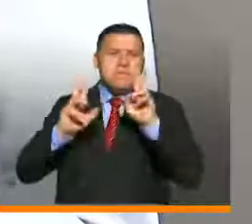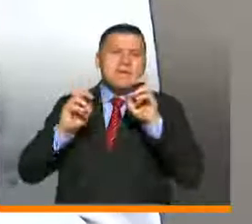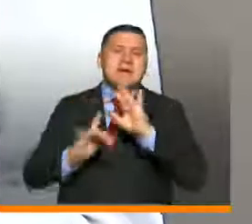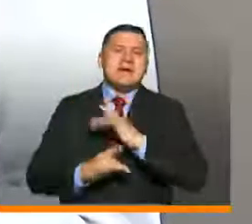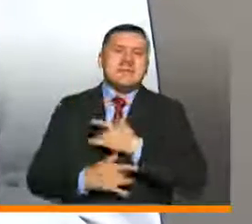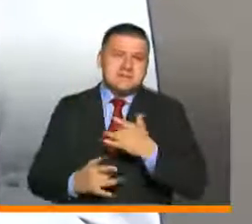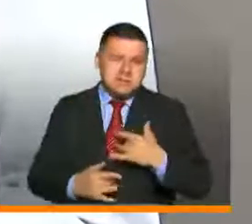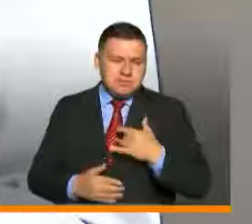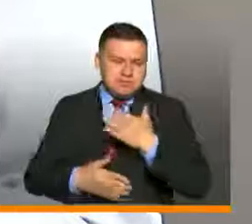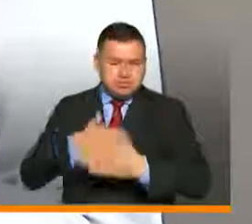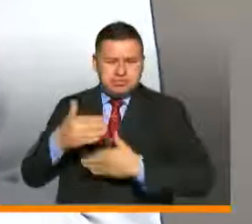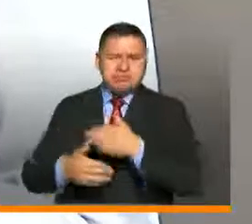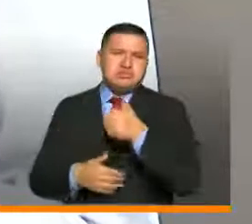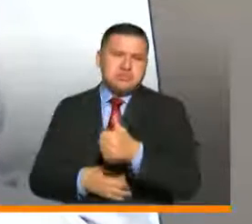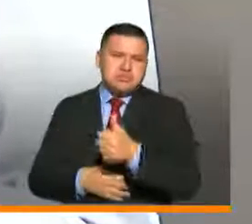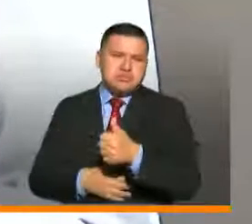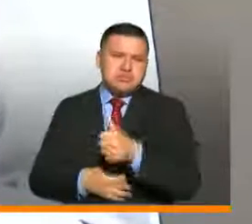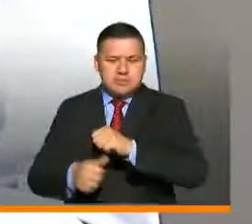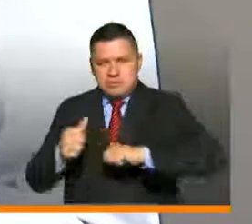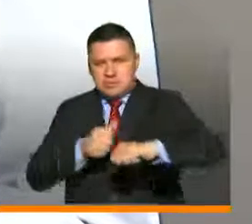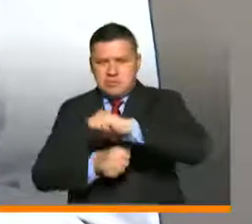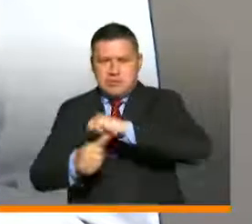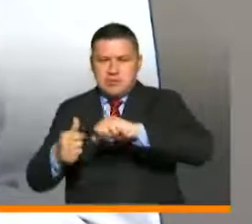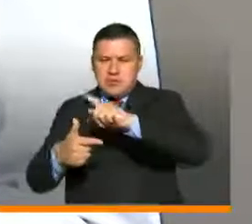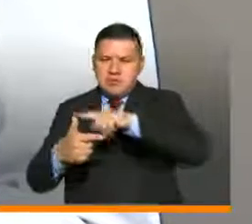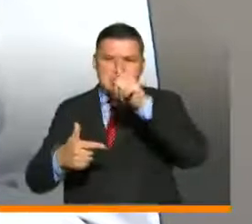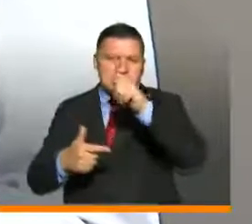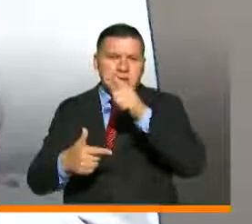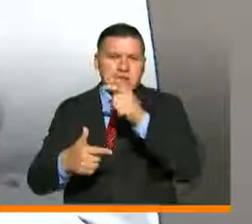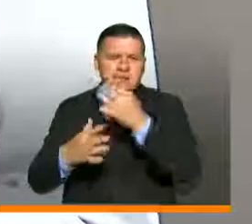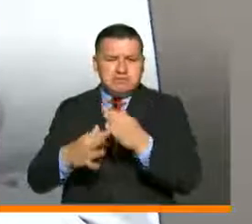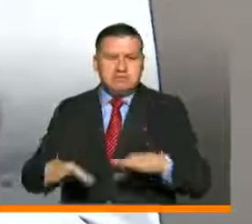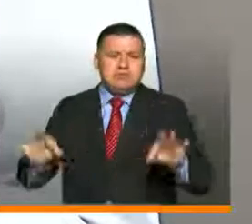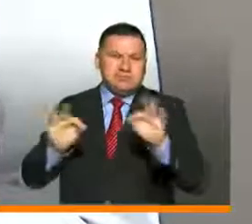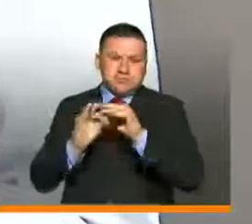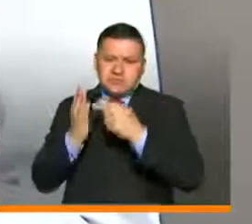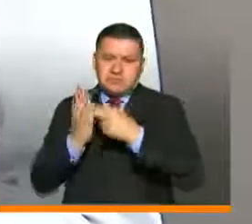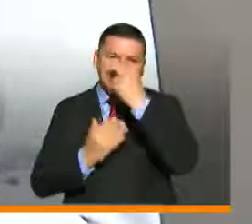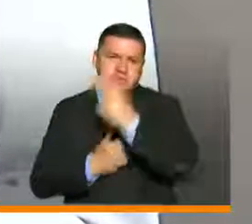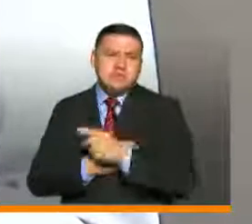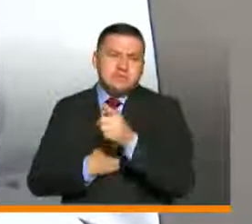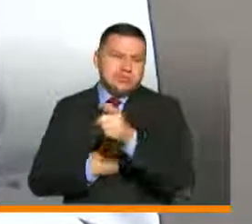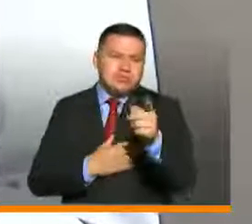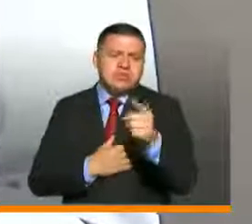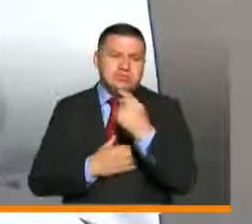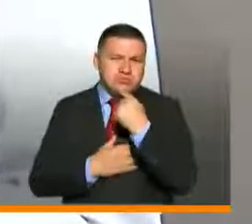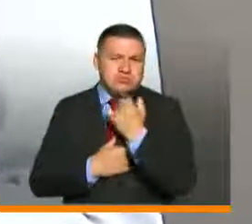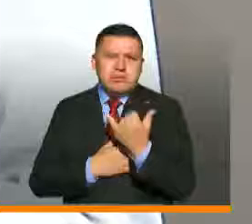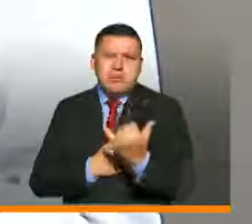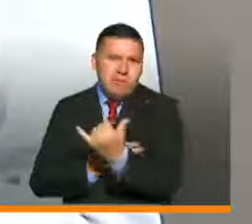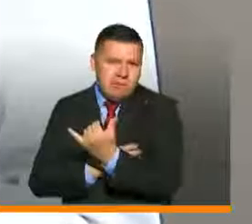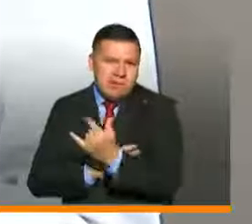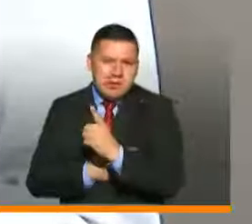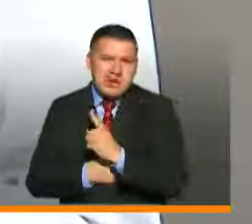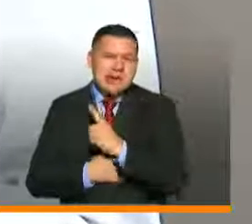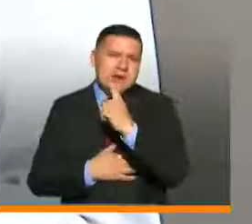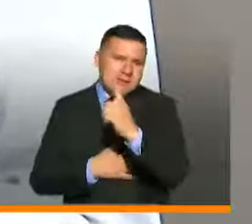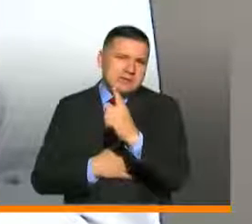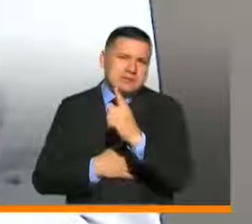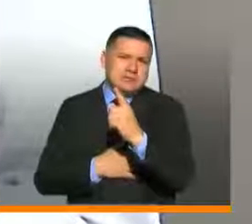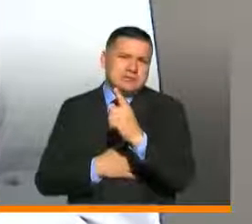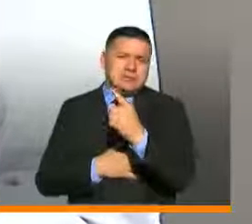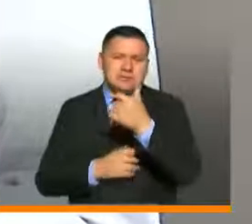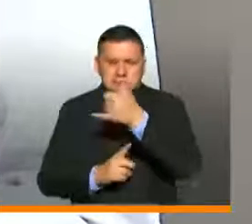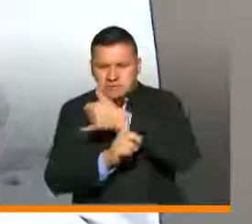salud avanza también nuestra reactivación económica con importantes proyectos que usted está liderando para el